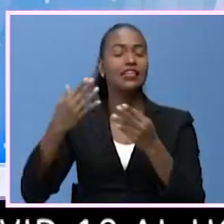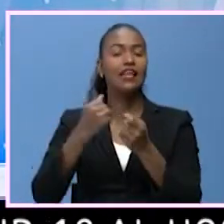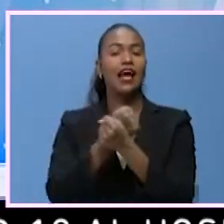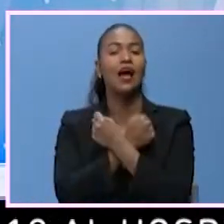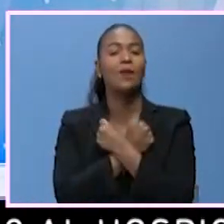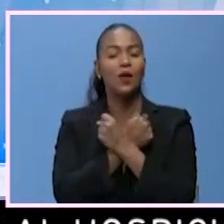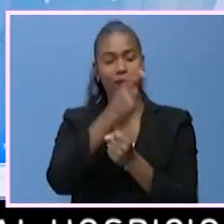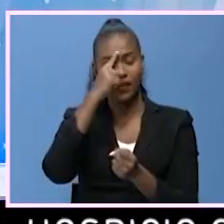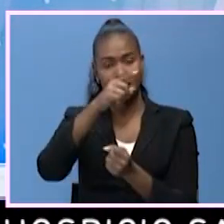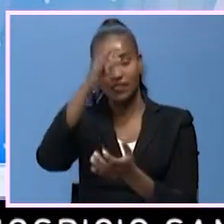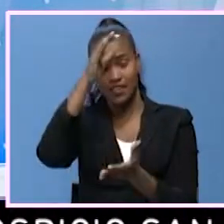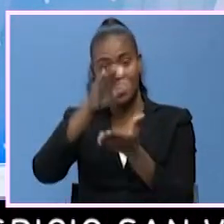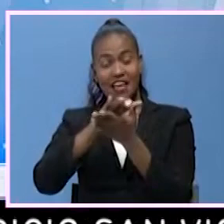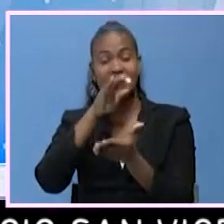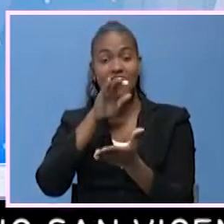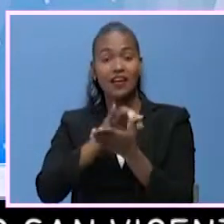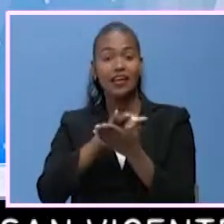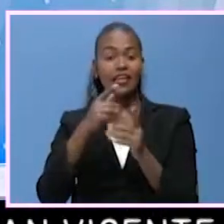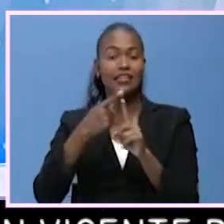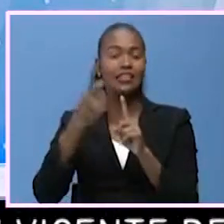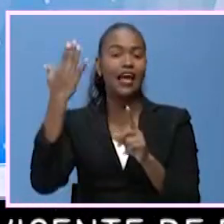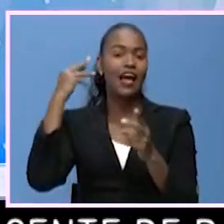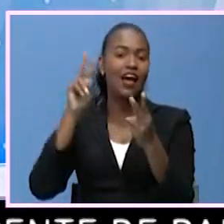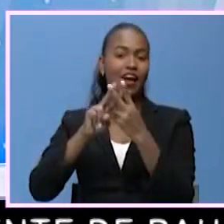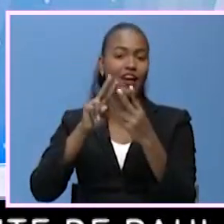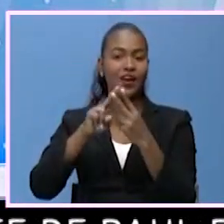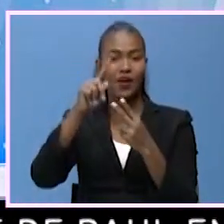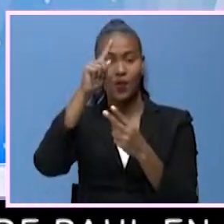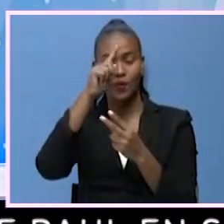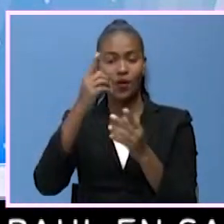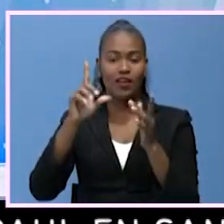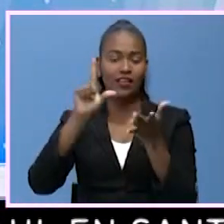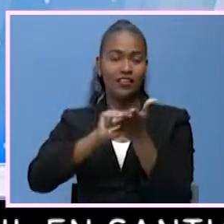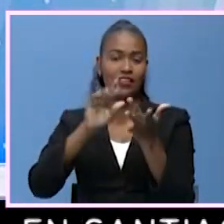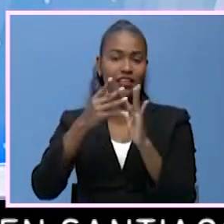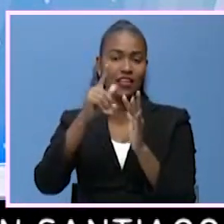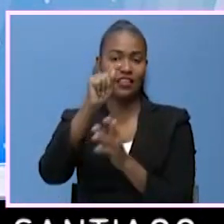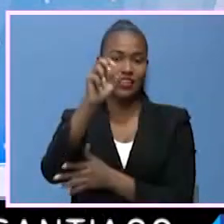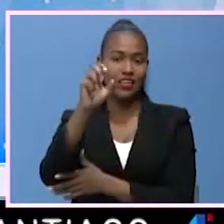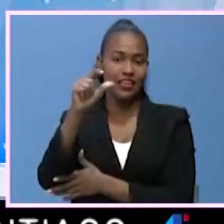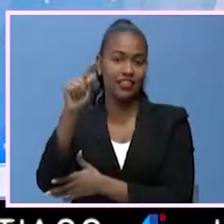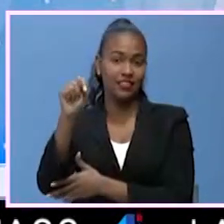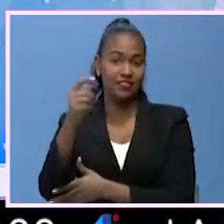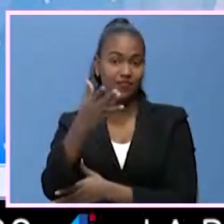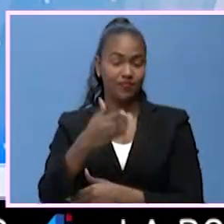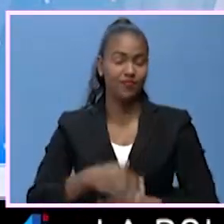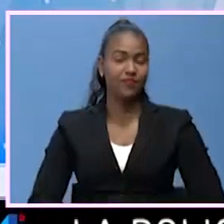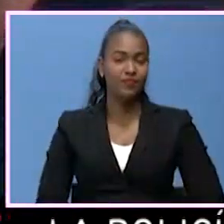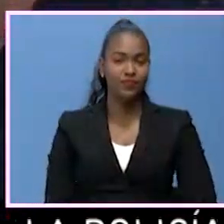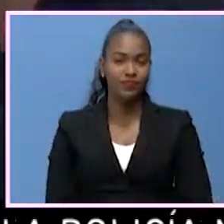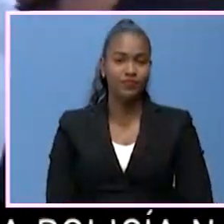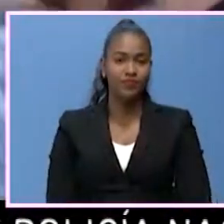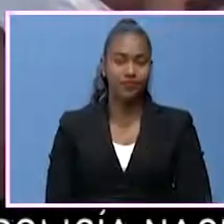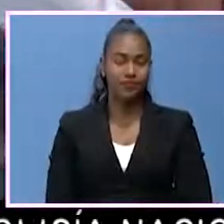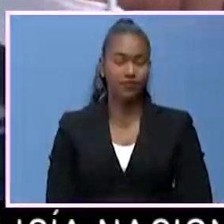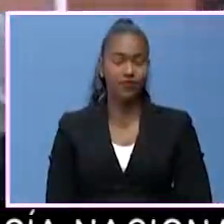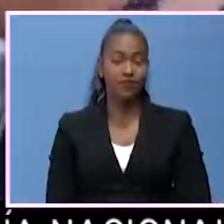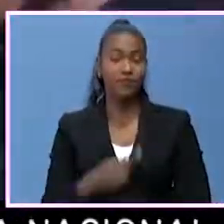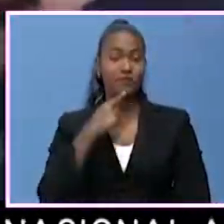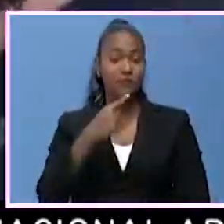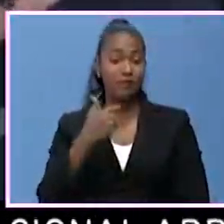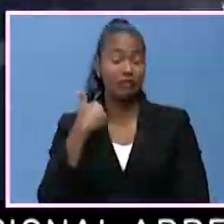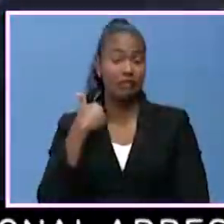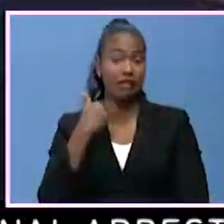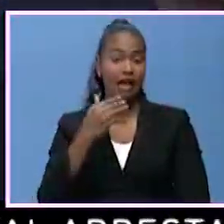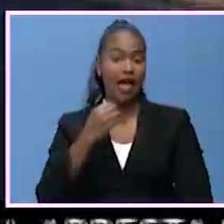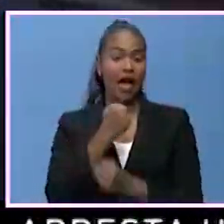amor de esta pareja enamorada desde que se conocieron por la red social Tague. Esta es la historia. Se dice que existe el